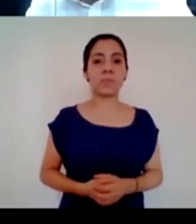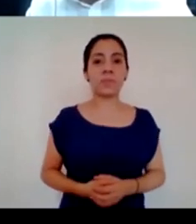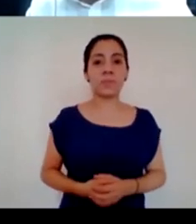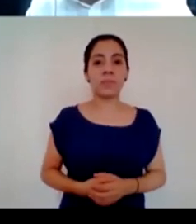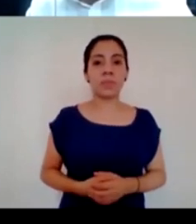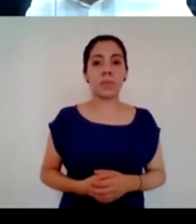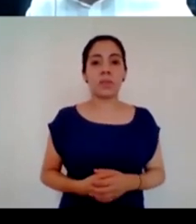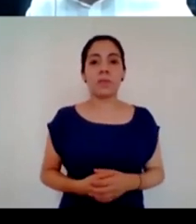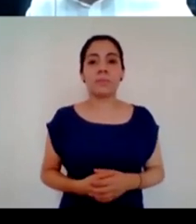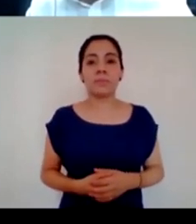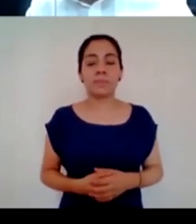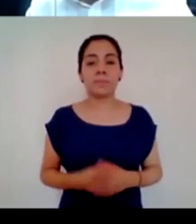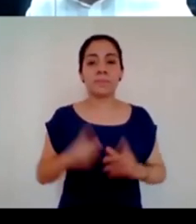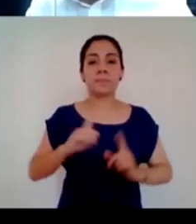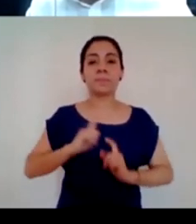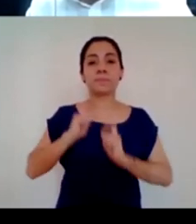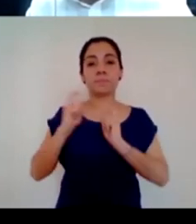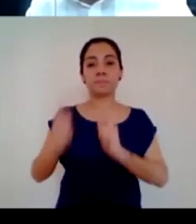Comisionado,